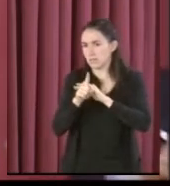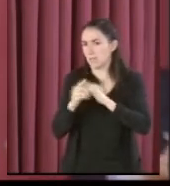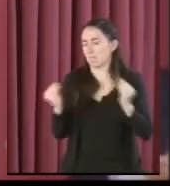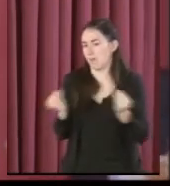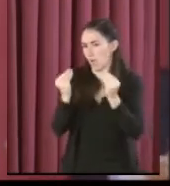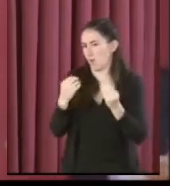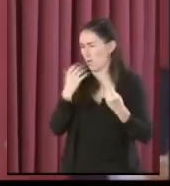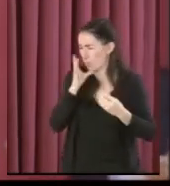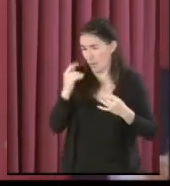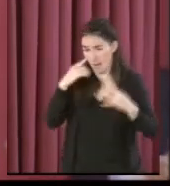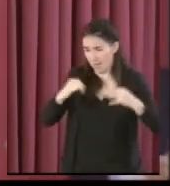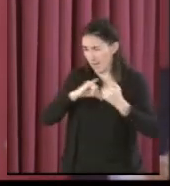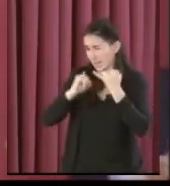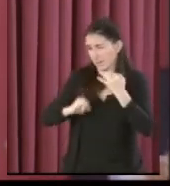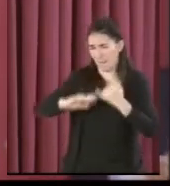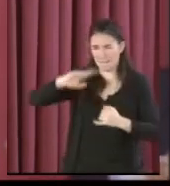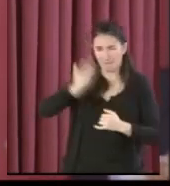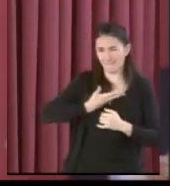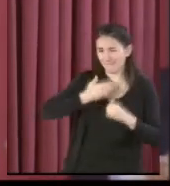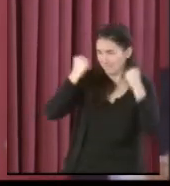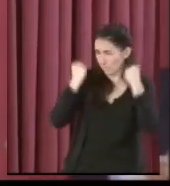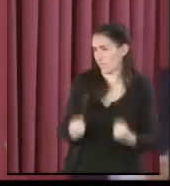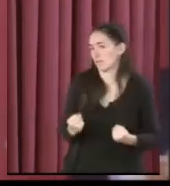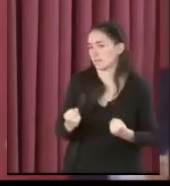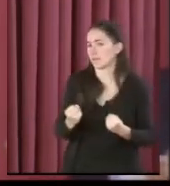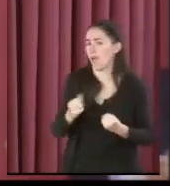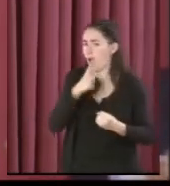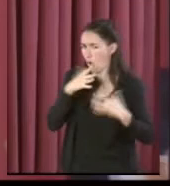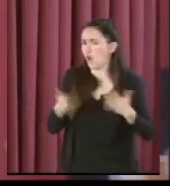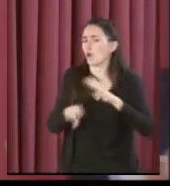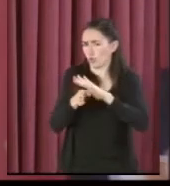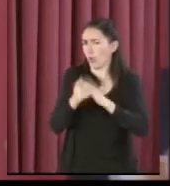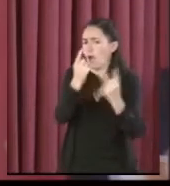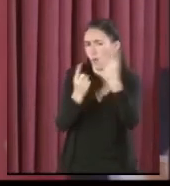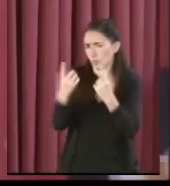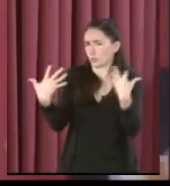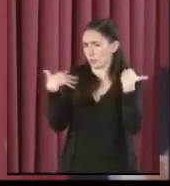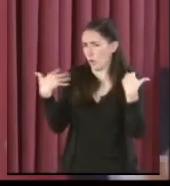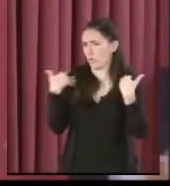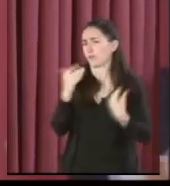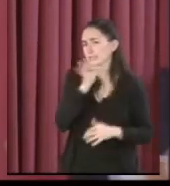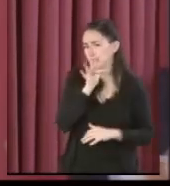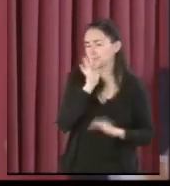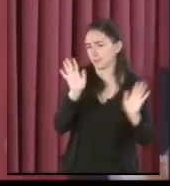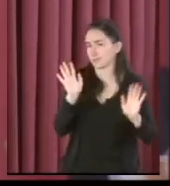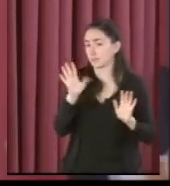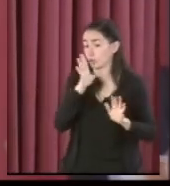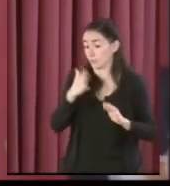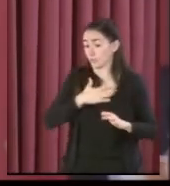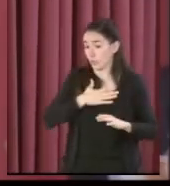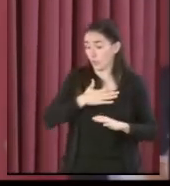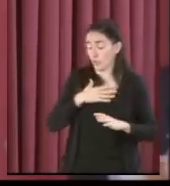décadas y de la que todavía muchas personas sufren las consecuencias. Entonces, como